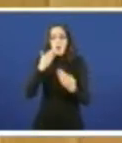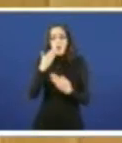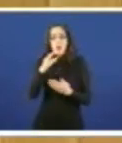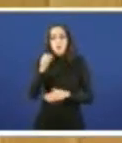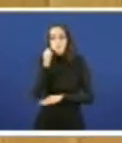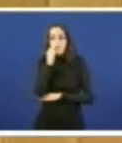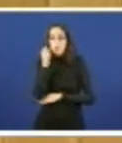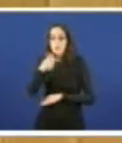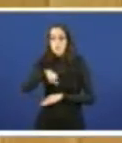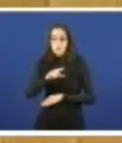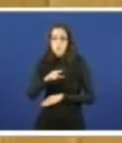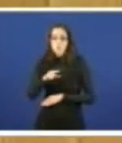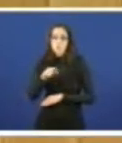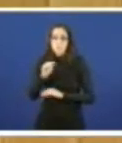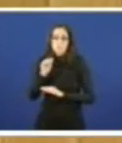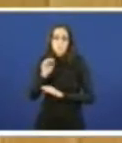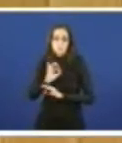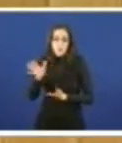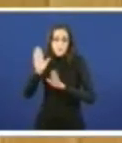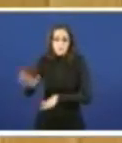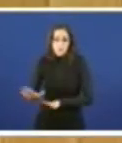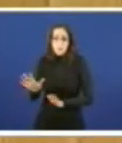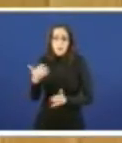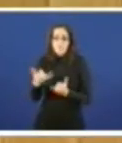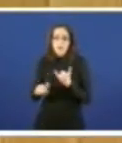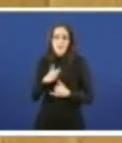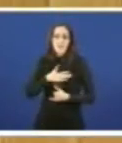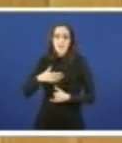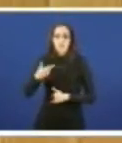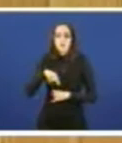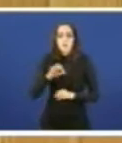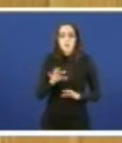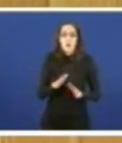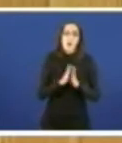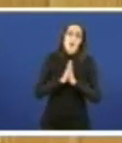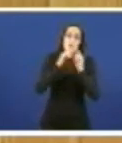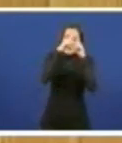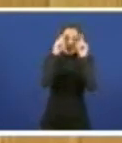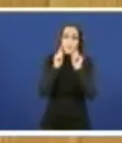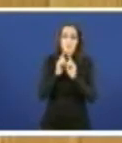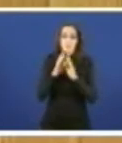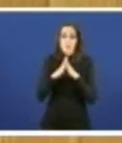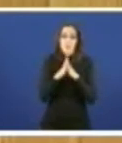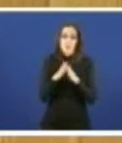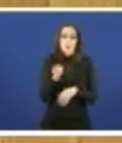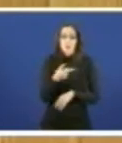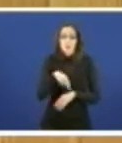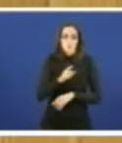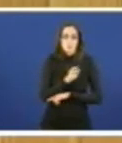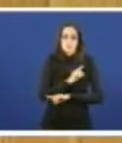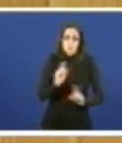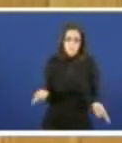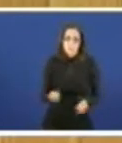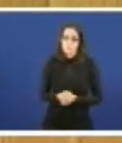con vostedes. Si o que pretenden é que nos convirtamos en monaguillos rezando os santos de cera, evidentemente en eso